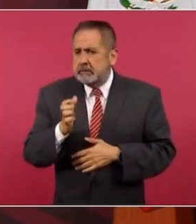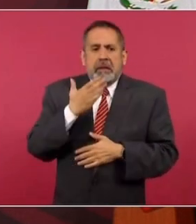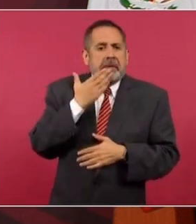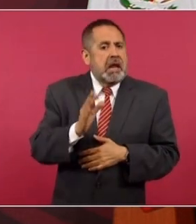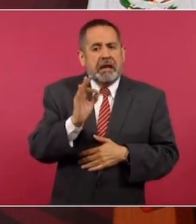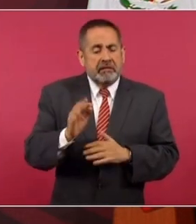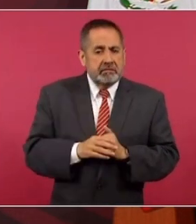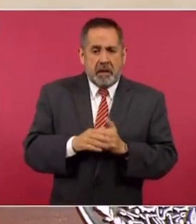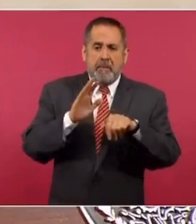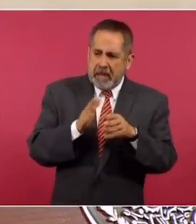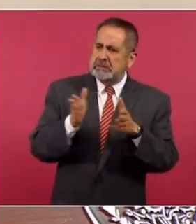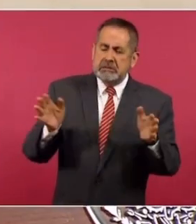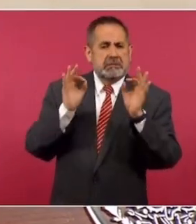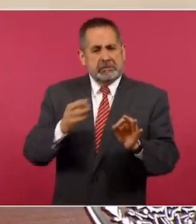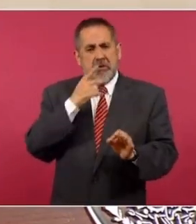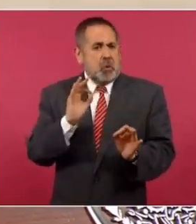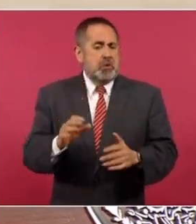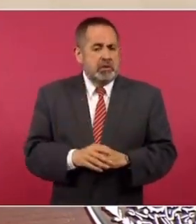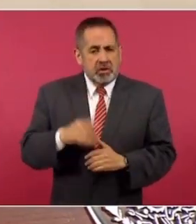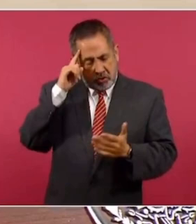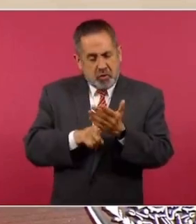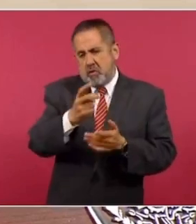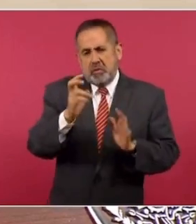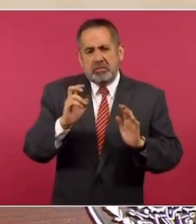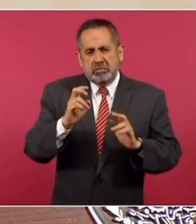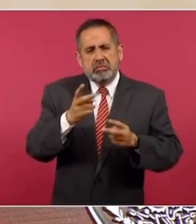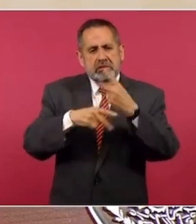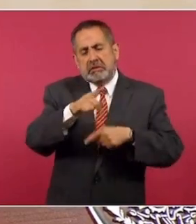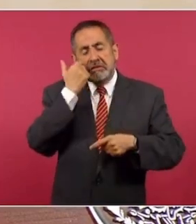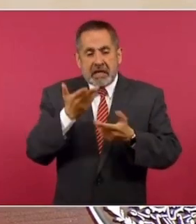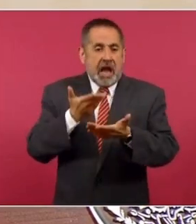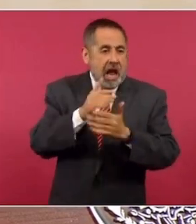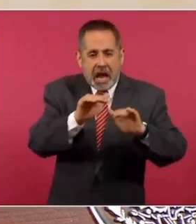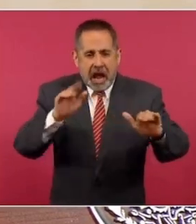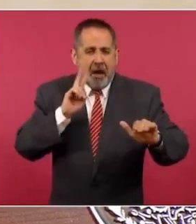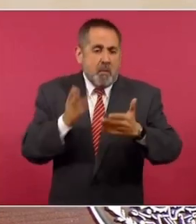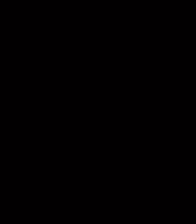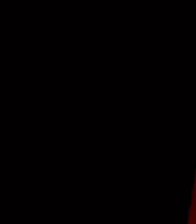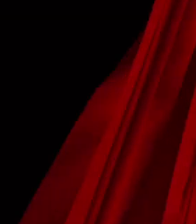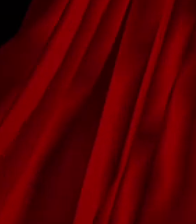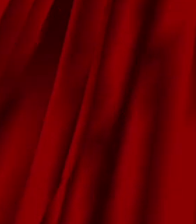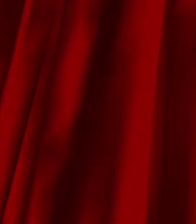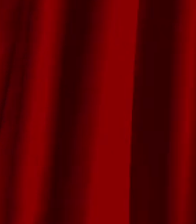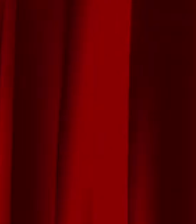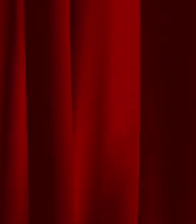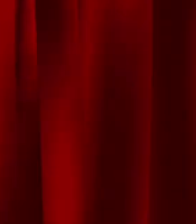si se amplía. Y yo creo que eso es lo que él está proponiendo.